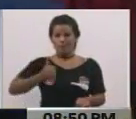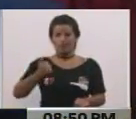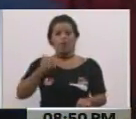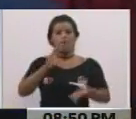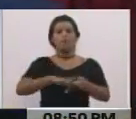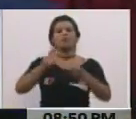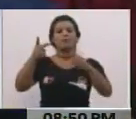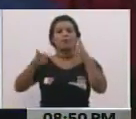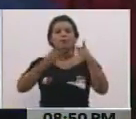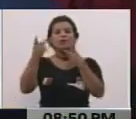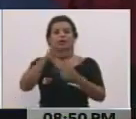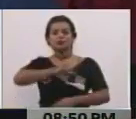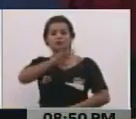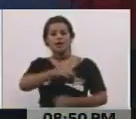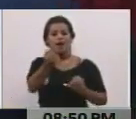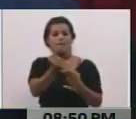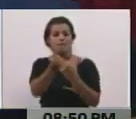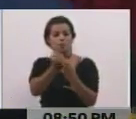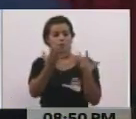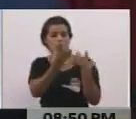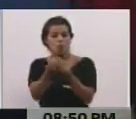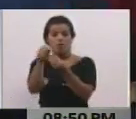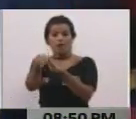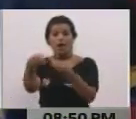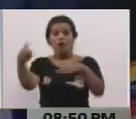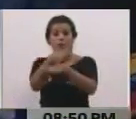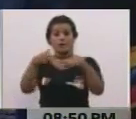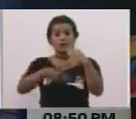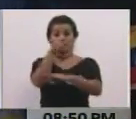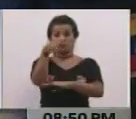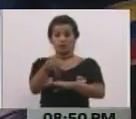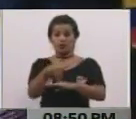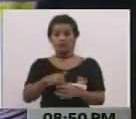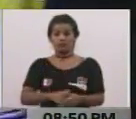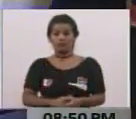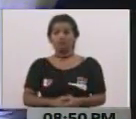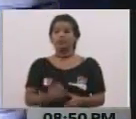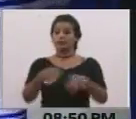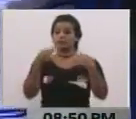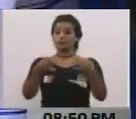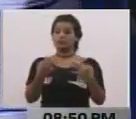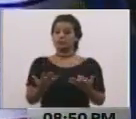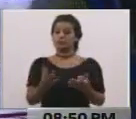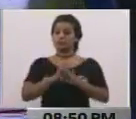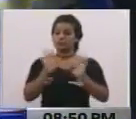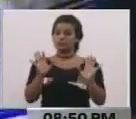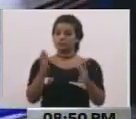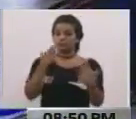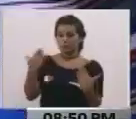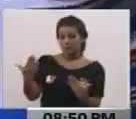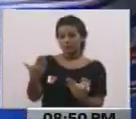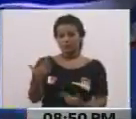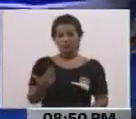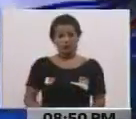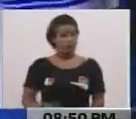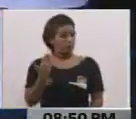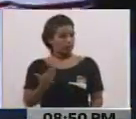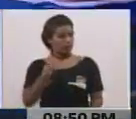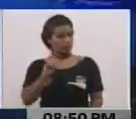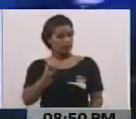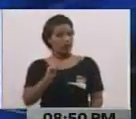políticas sociales de acompañamiento y apoyo del gobierno nacional, han tenido una importante